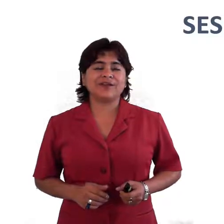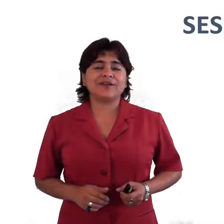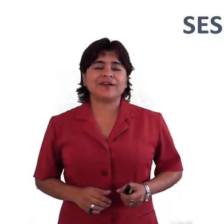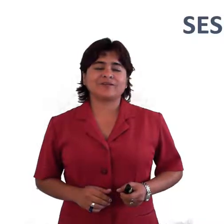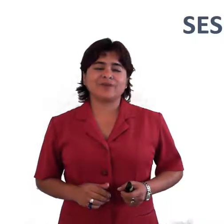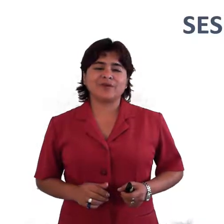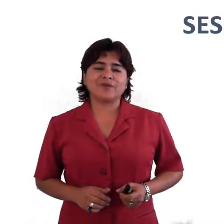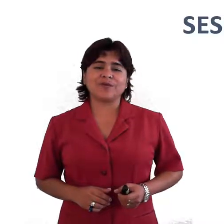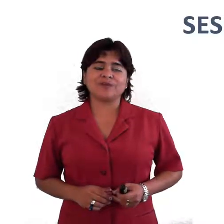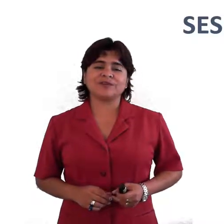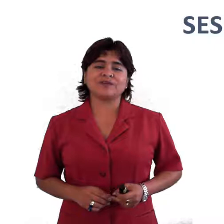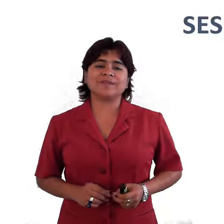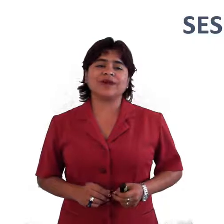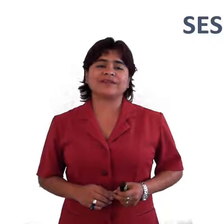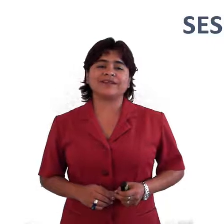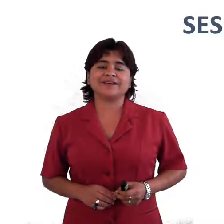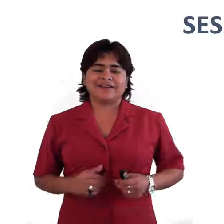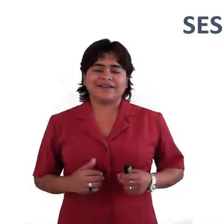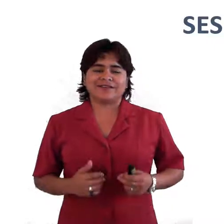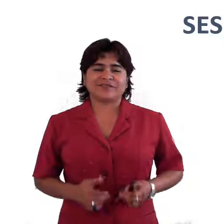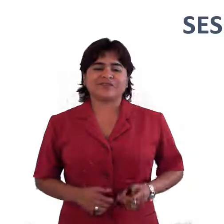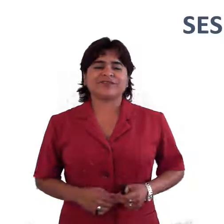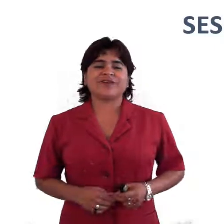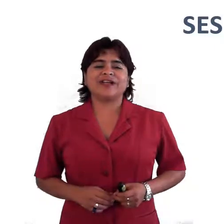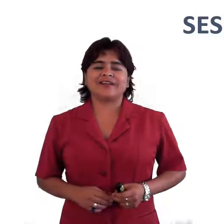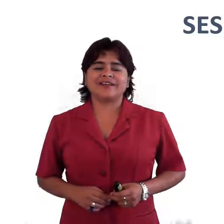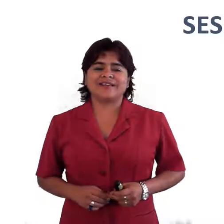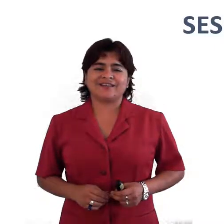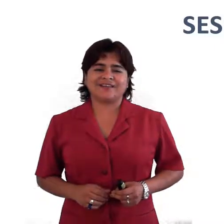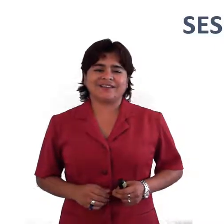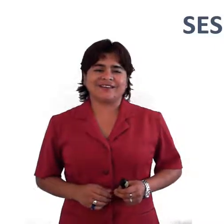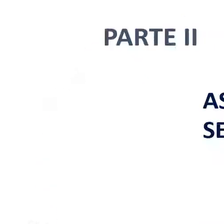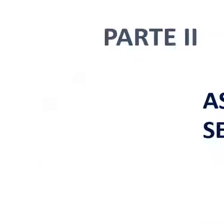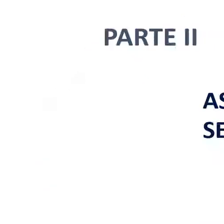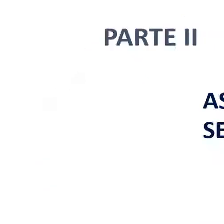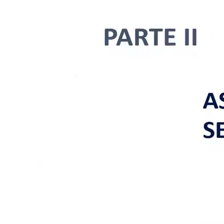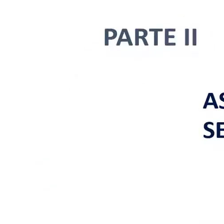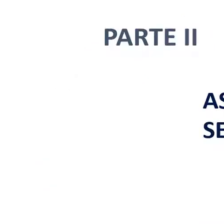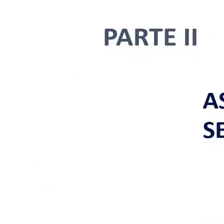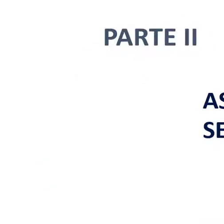Bienvenidos, ahora continuamos con la segunda parte, los aspectos de la realidad nacional.